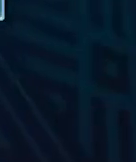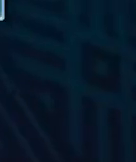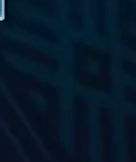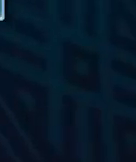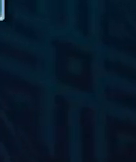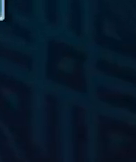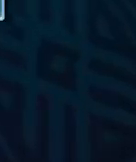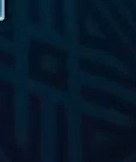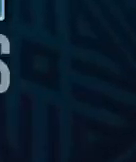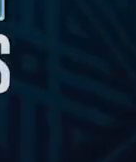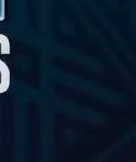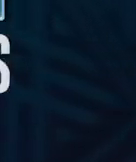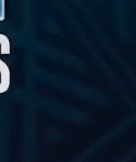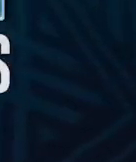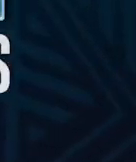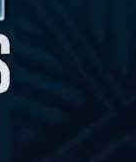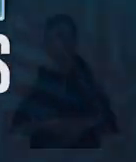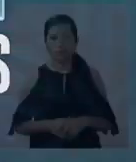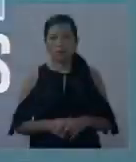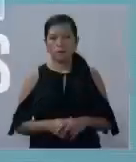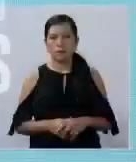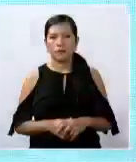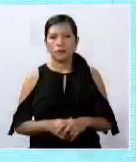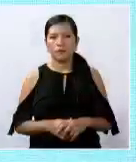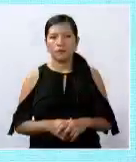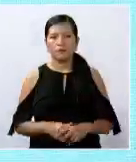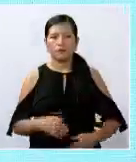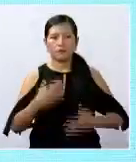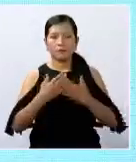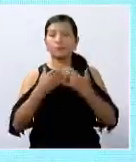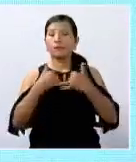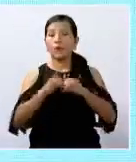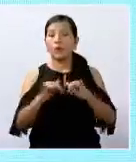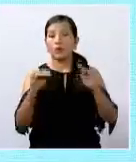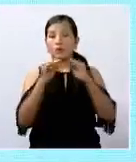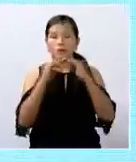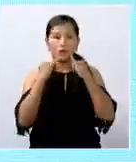Continuamos con más información. Ahora es momento.